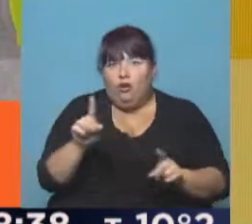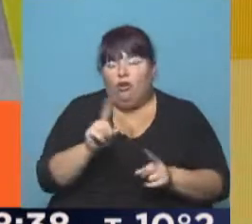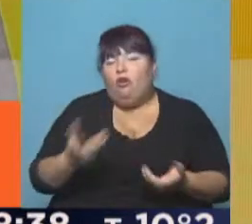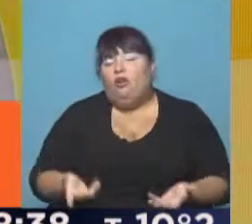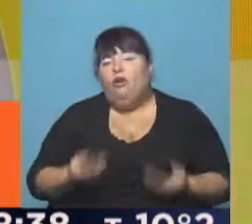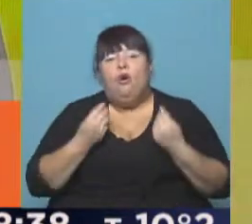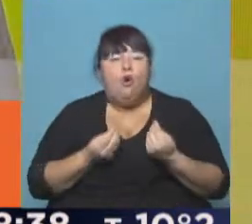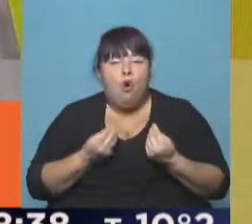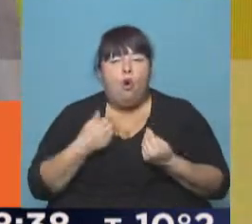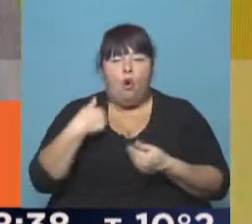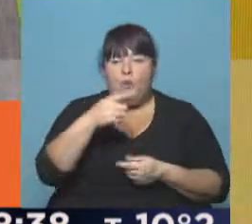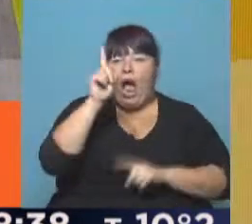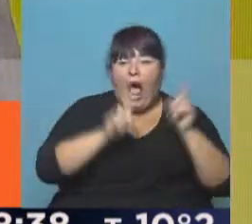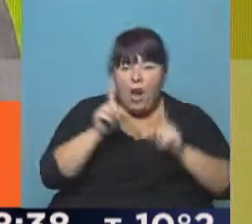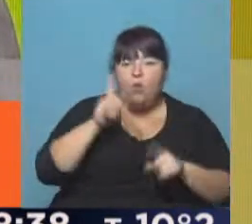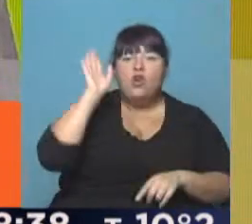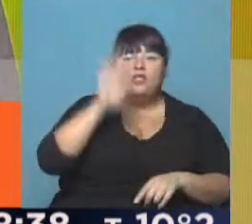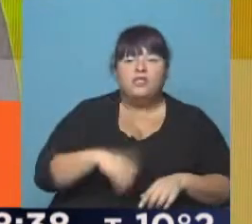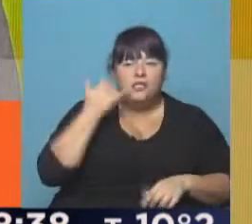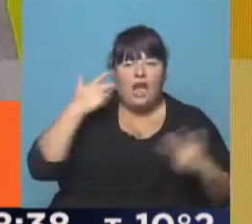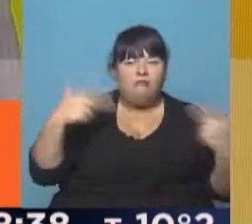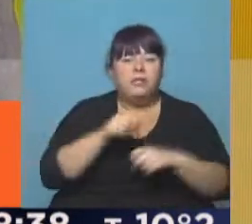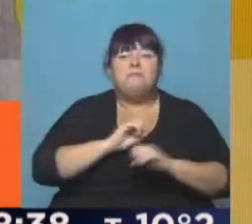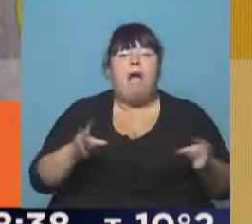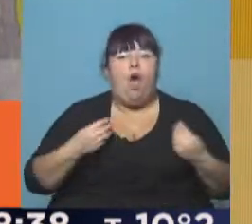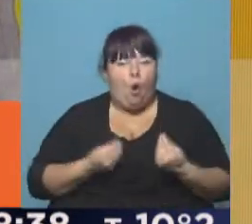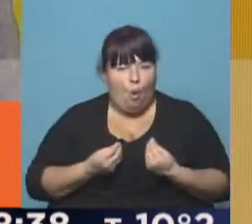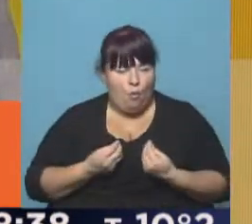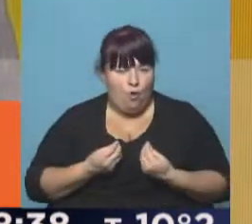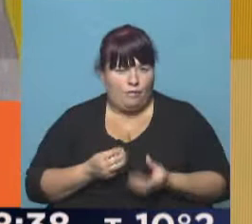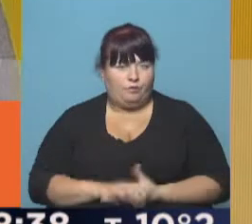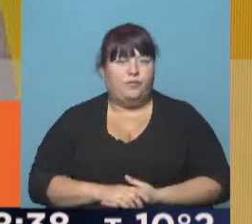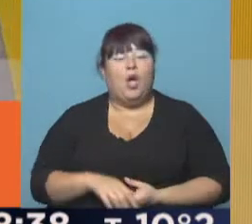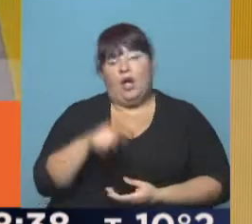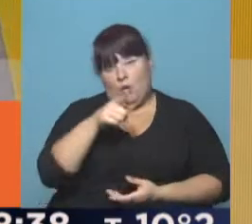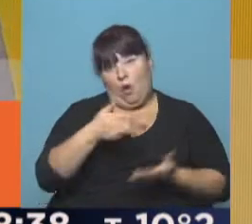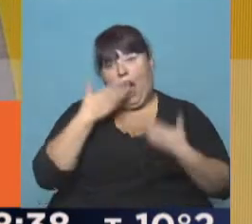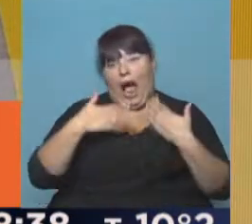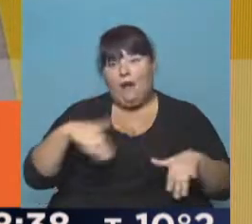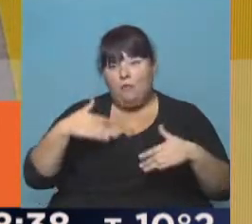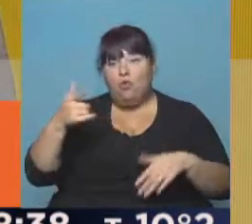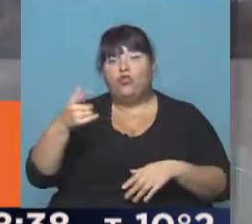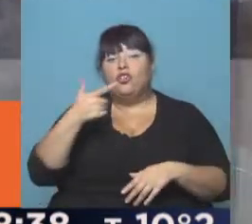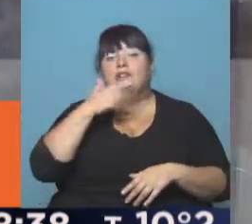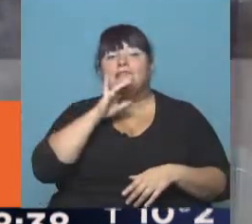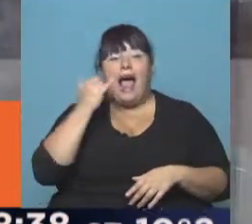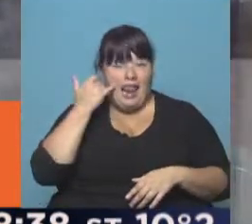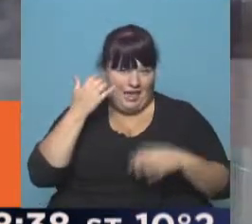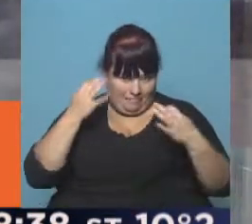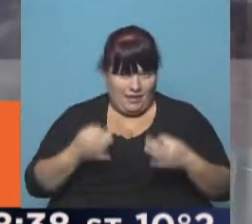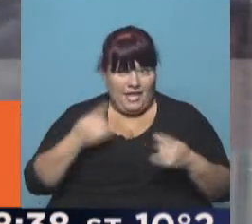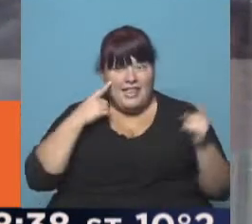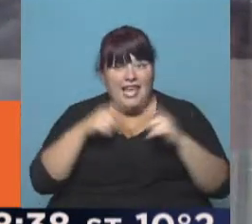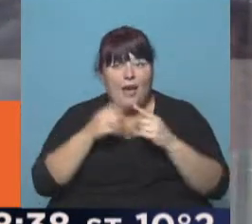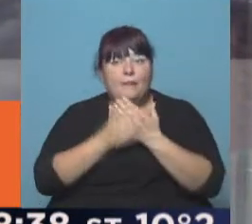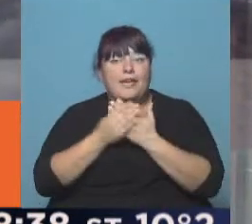qué es lo que va a pasar con aquellas que se dieron mal de baja usted habla mucho con la ministra stanley eso tiene